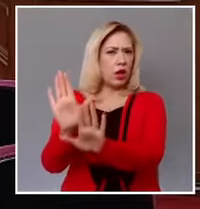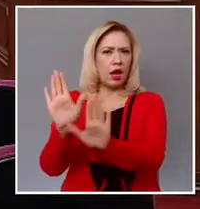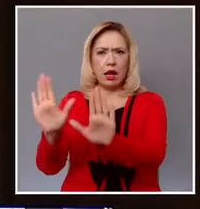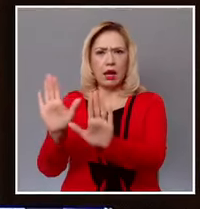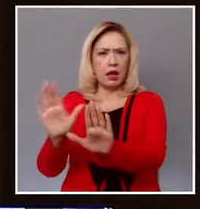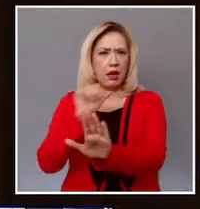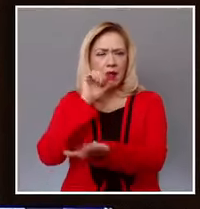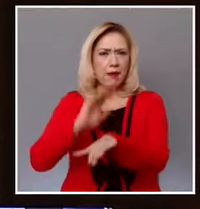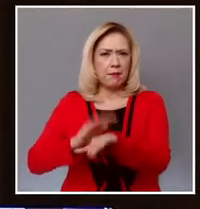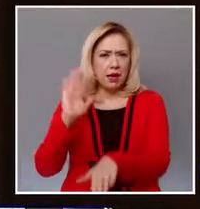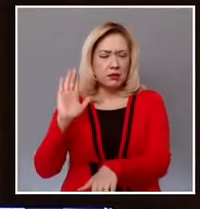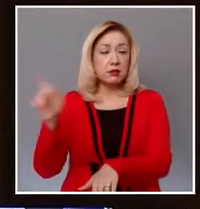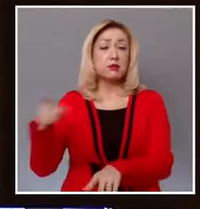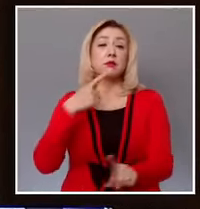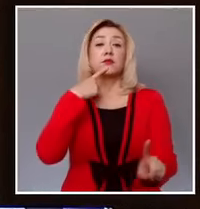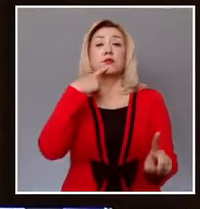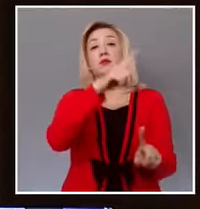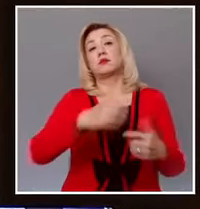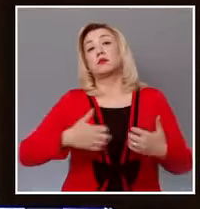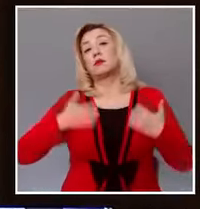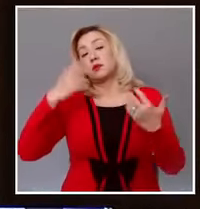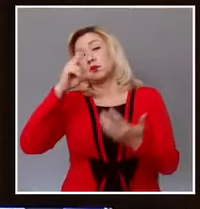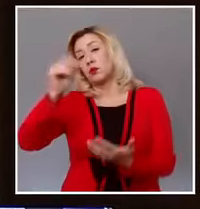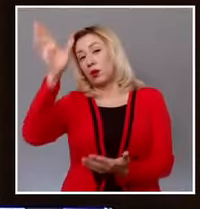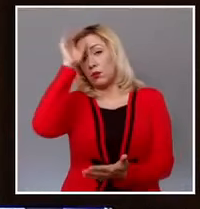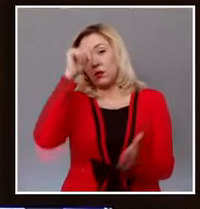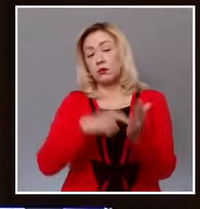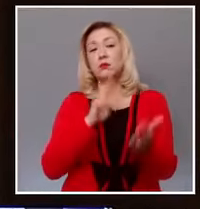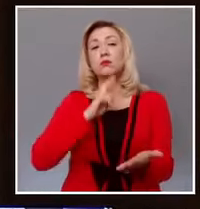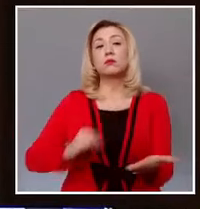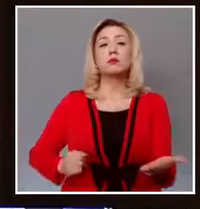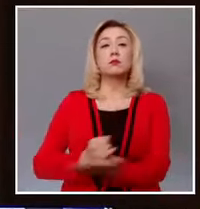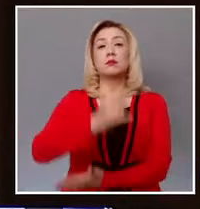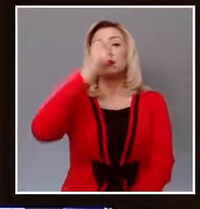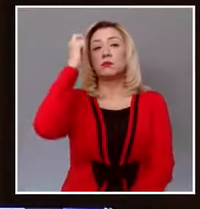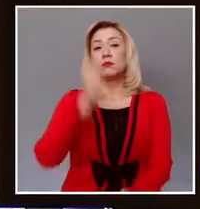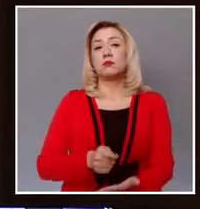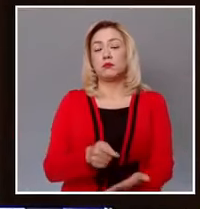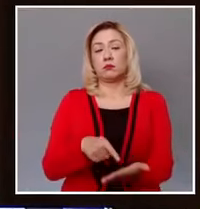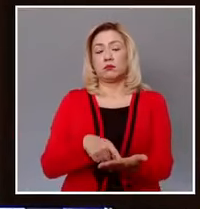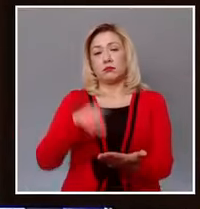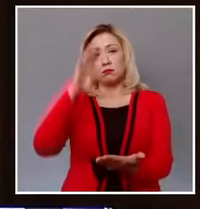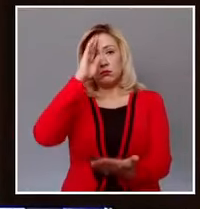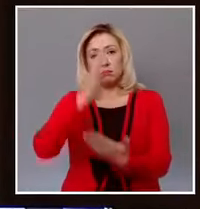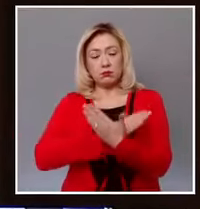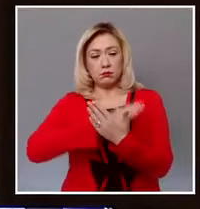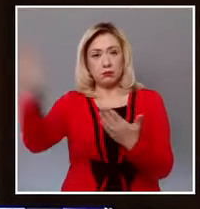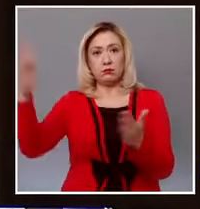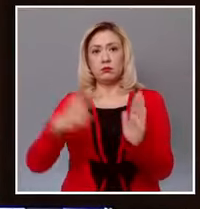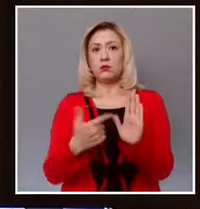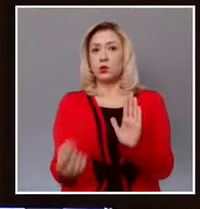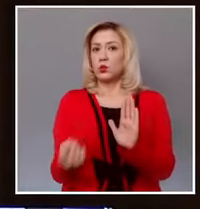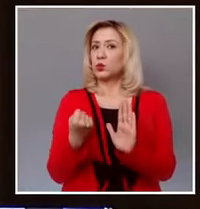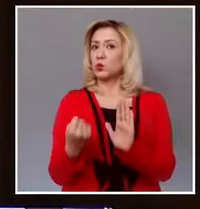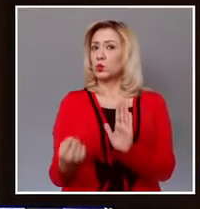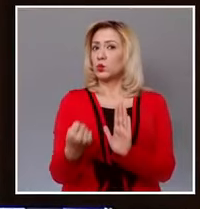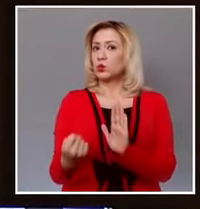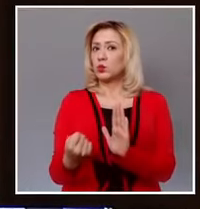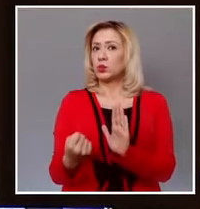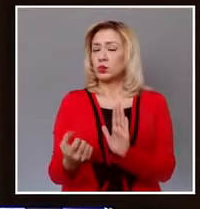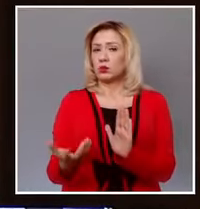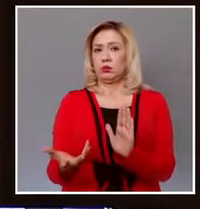interpuesto en contra de la resolución de un incidente por exceso o defecto en el cumplimiento de la suspensión